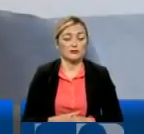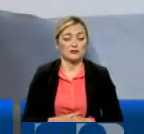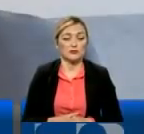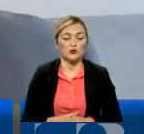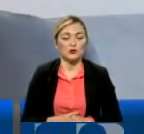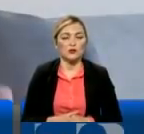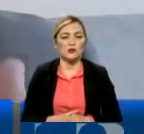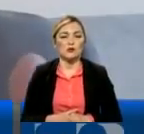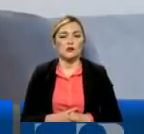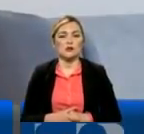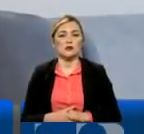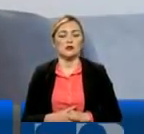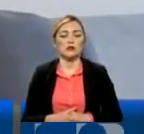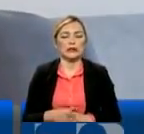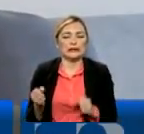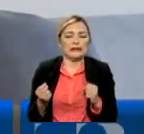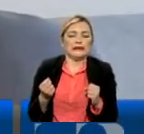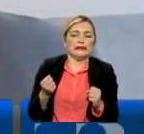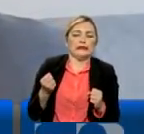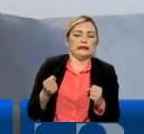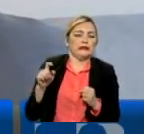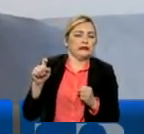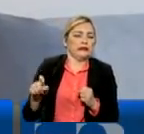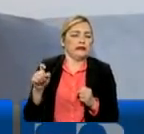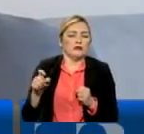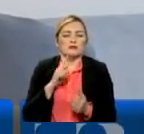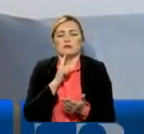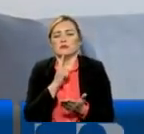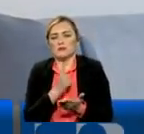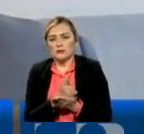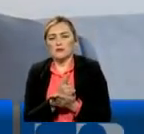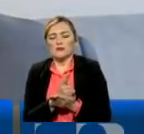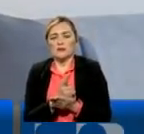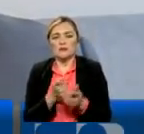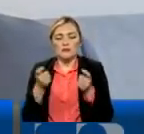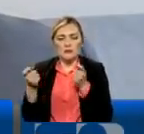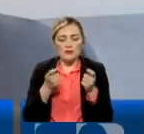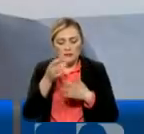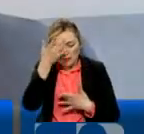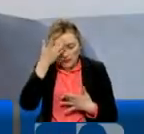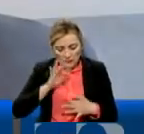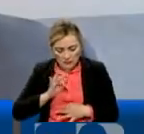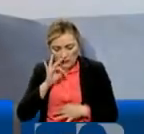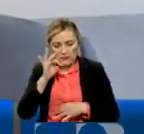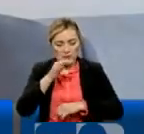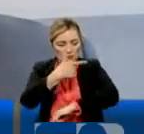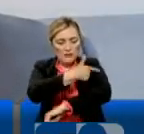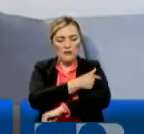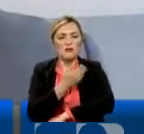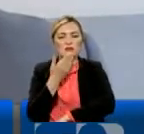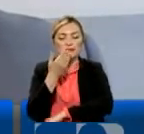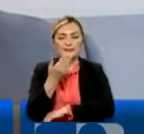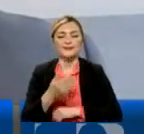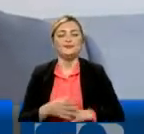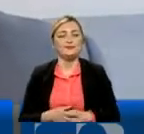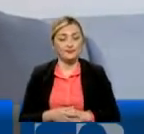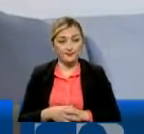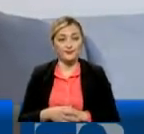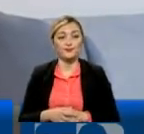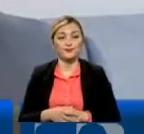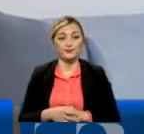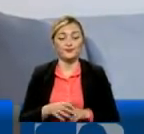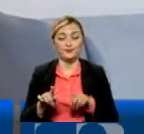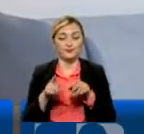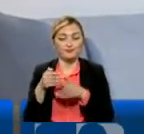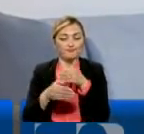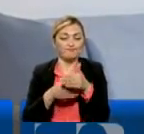la angustiosa necesidad que tenemos de tratar de controlar a la pandemia, estamos omitiendo